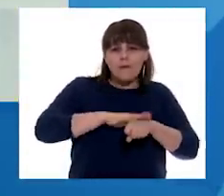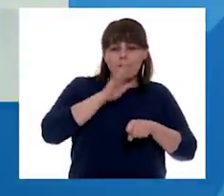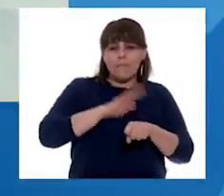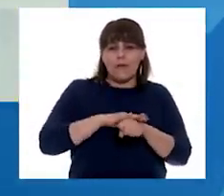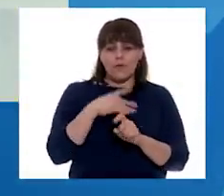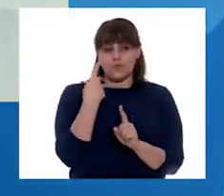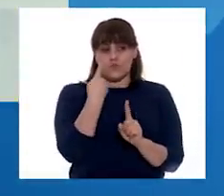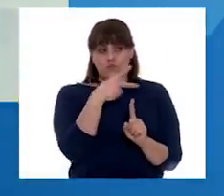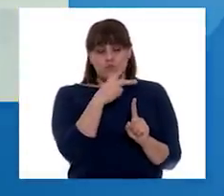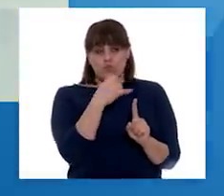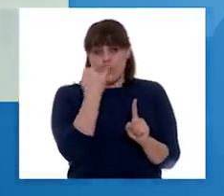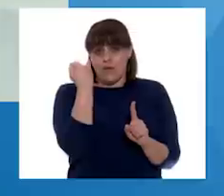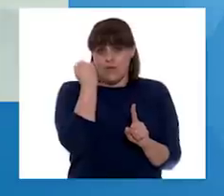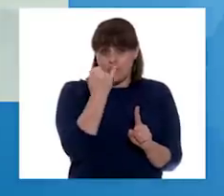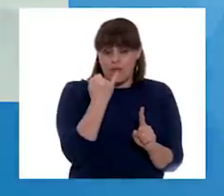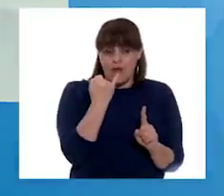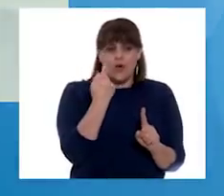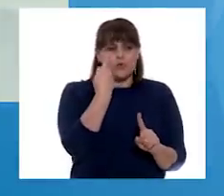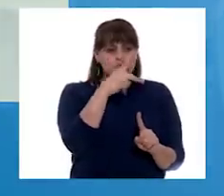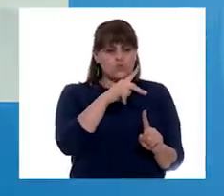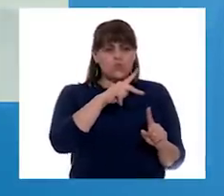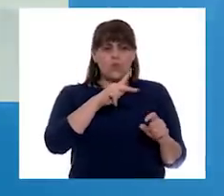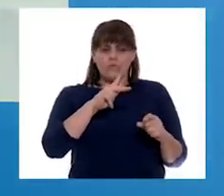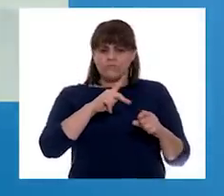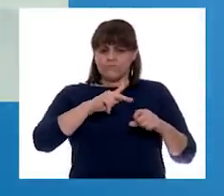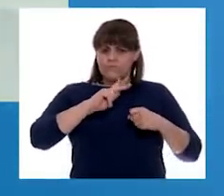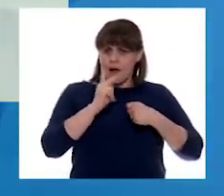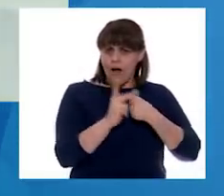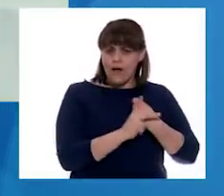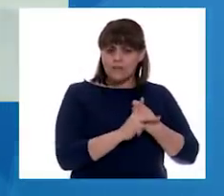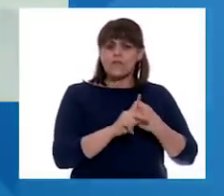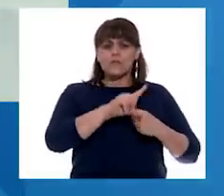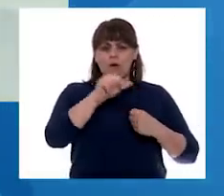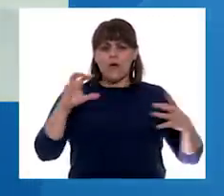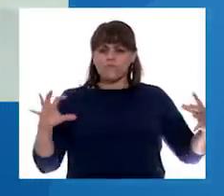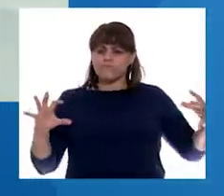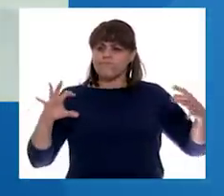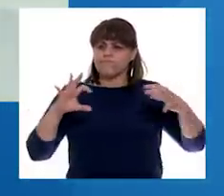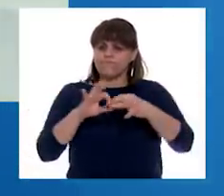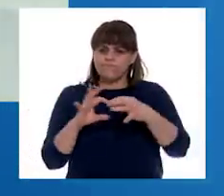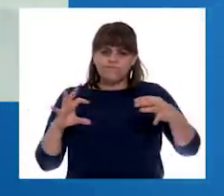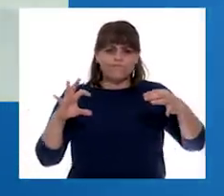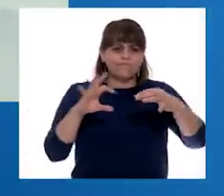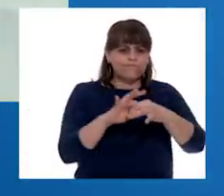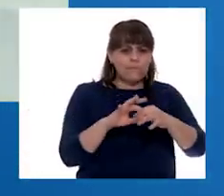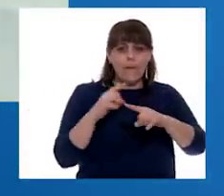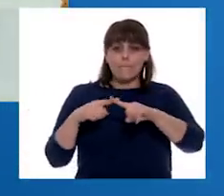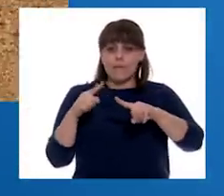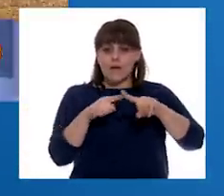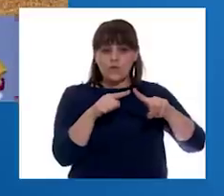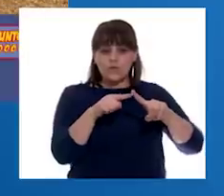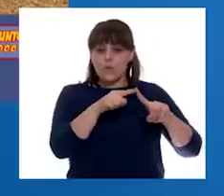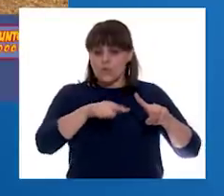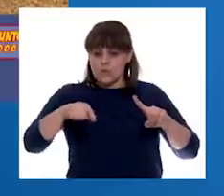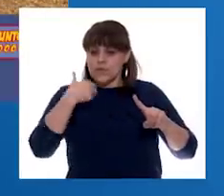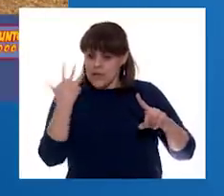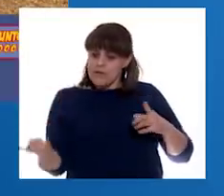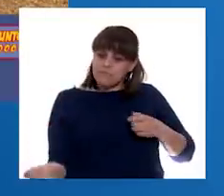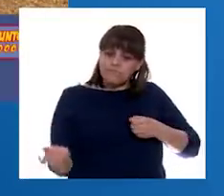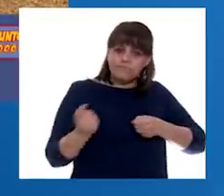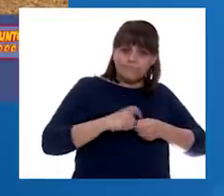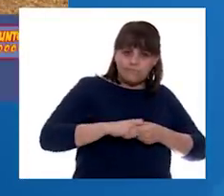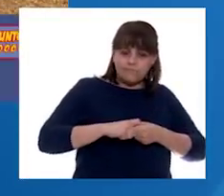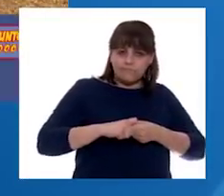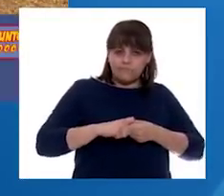estos preceptos, su nación debía unificar a las demás, y los territorios desorganizados debían anexarse a ellos. La independencia